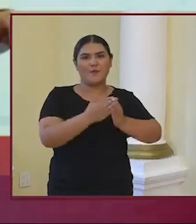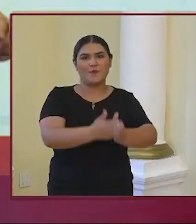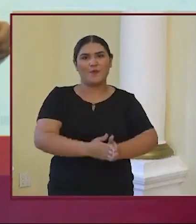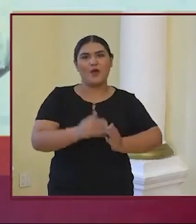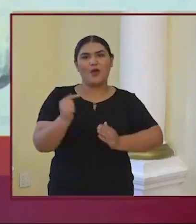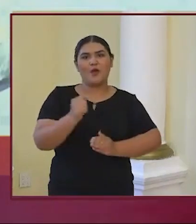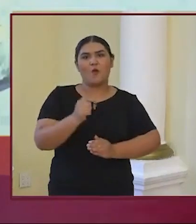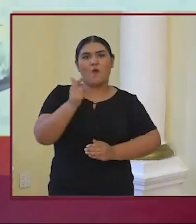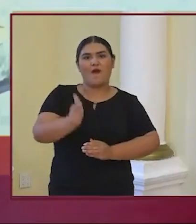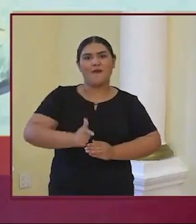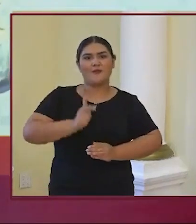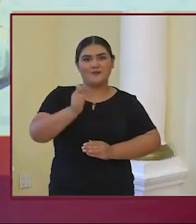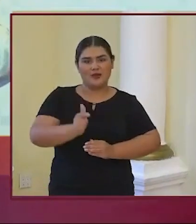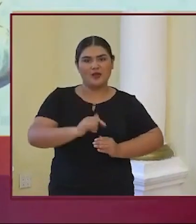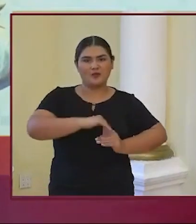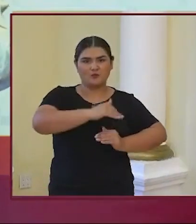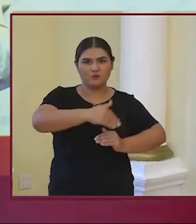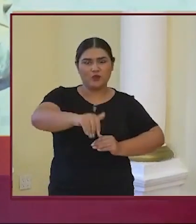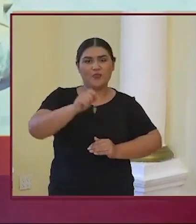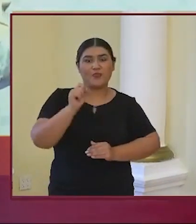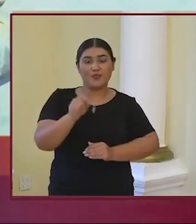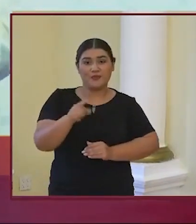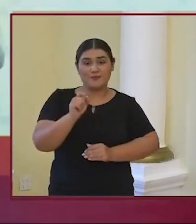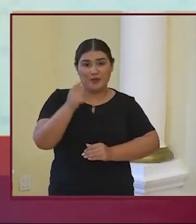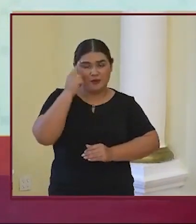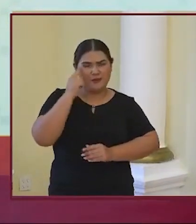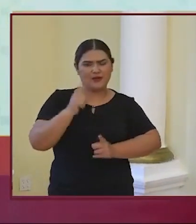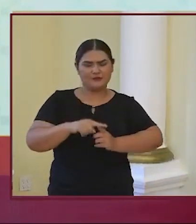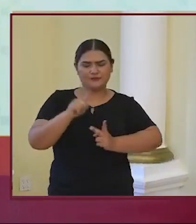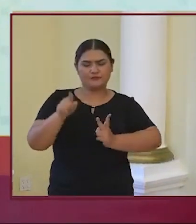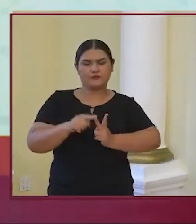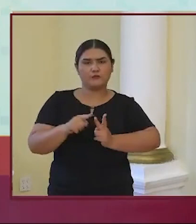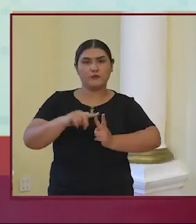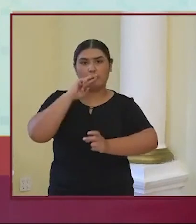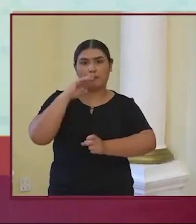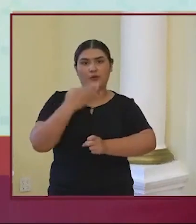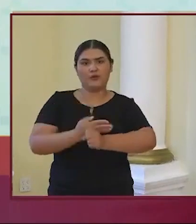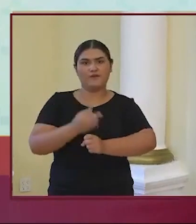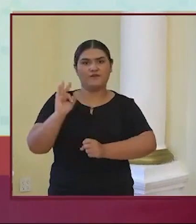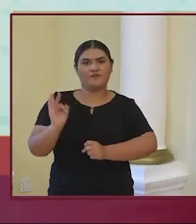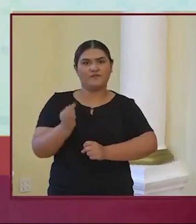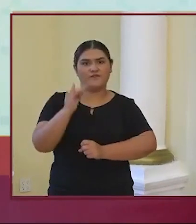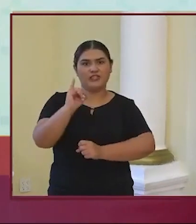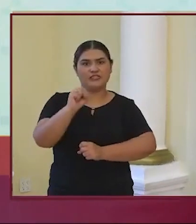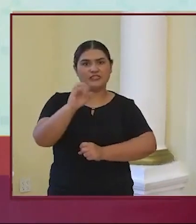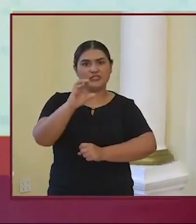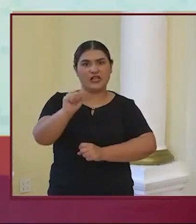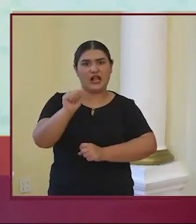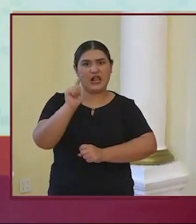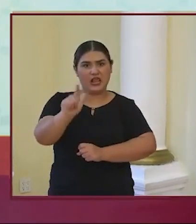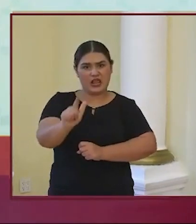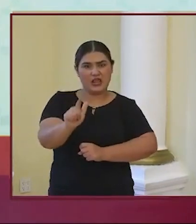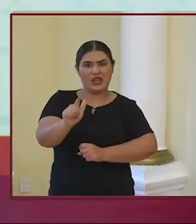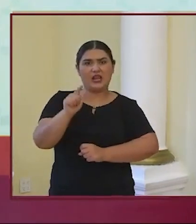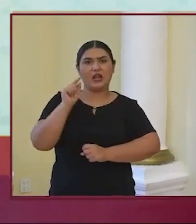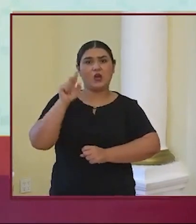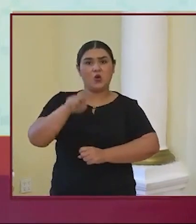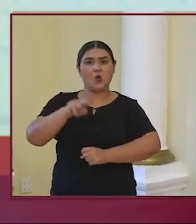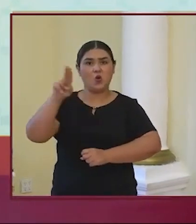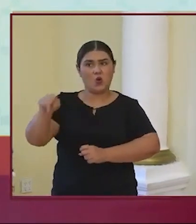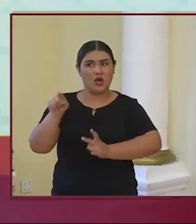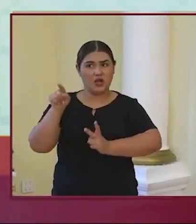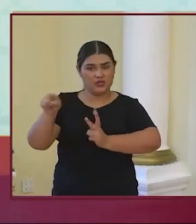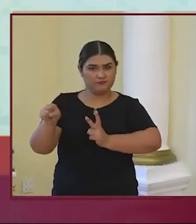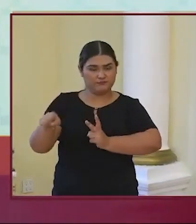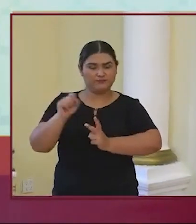el corredor fiscal a Nogales, que incorporará la